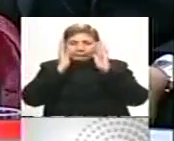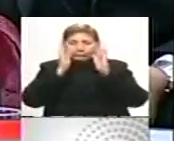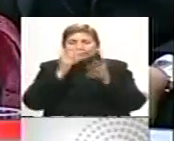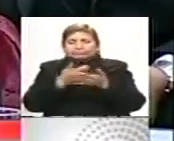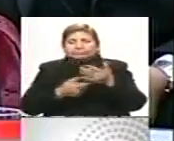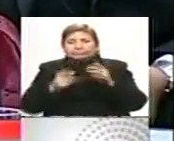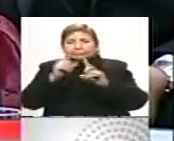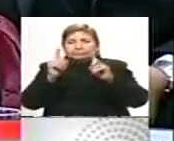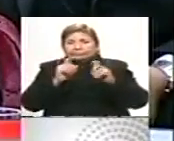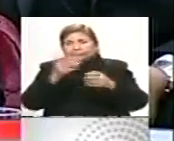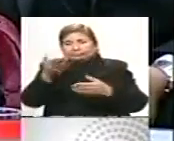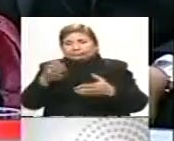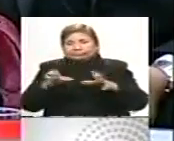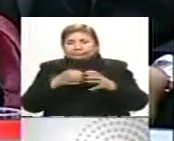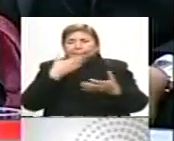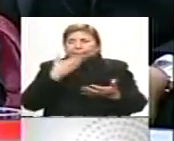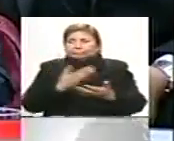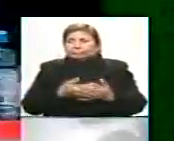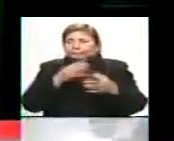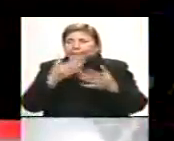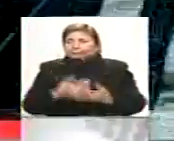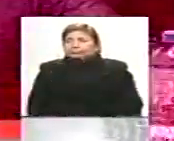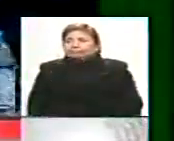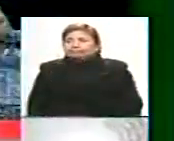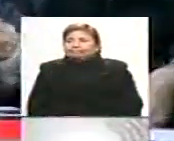que ustedes quisieran formularnos. Muchas gracias.